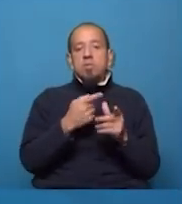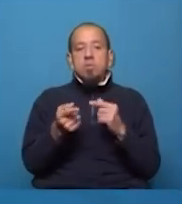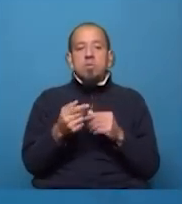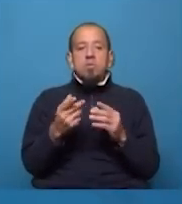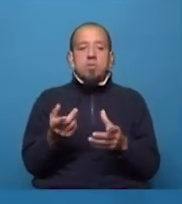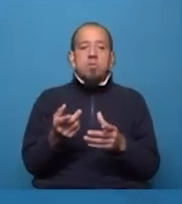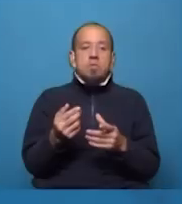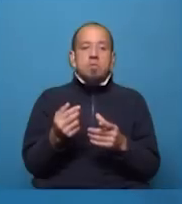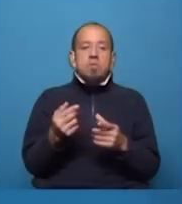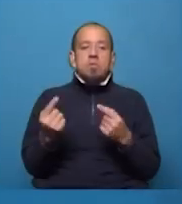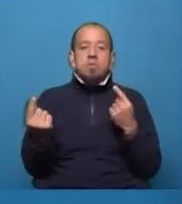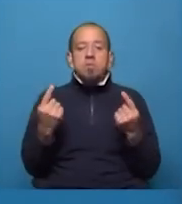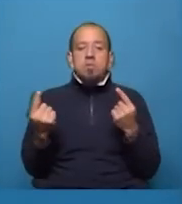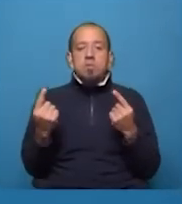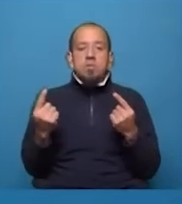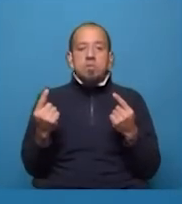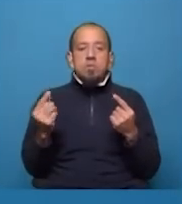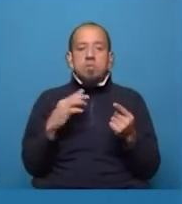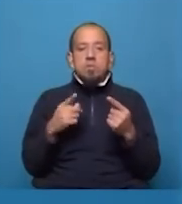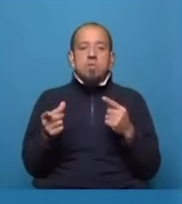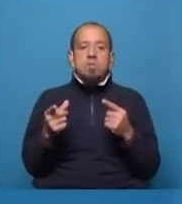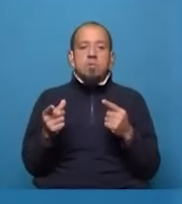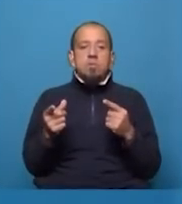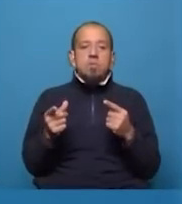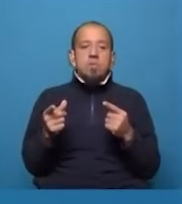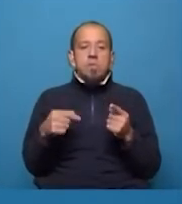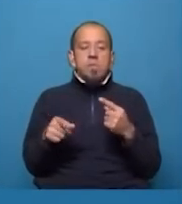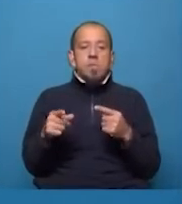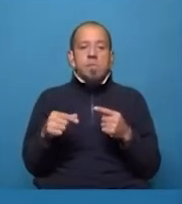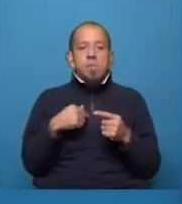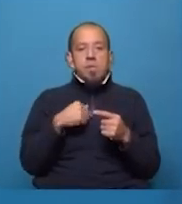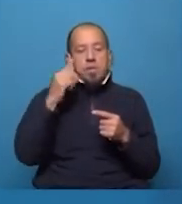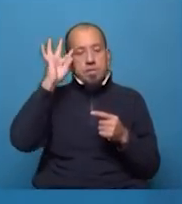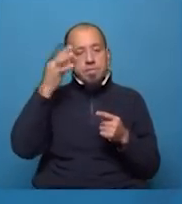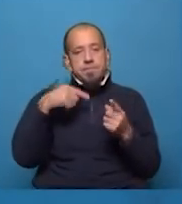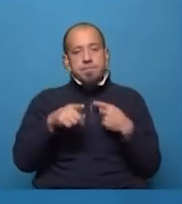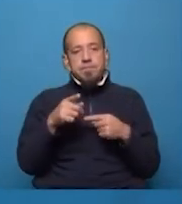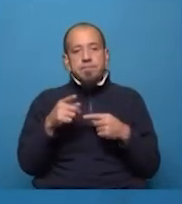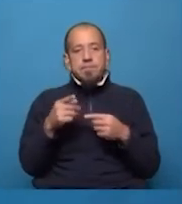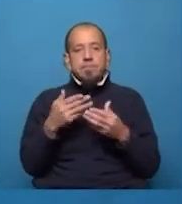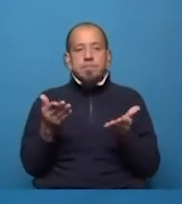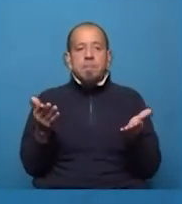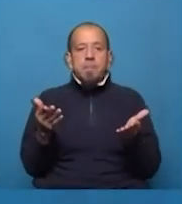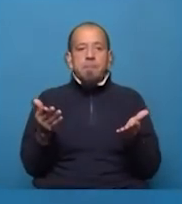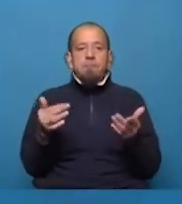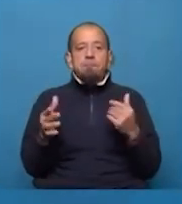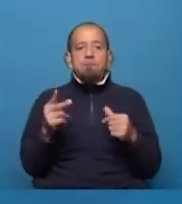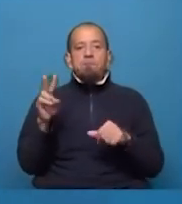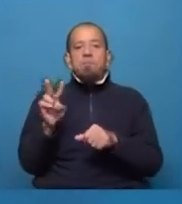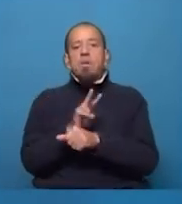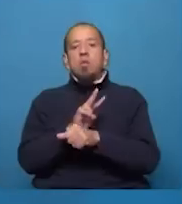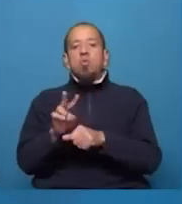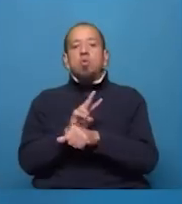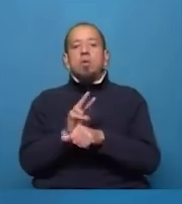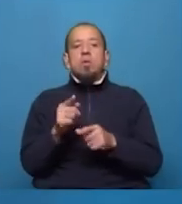y los dos sectores están seguidos ahí no yo creo que de a poco aparte en la medida que vos vas controlando